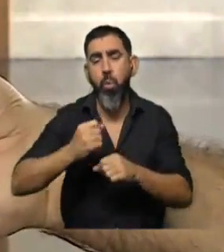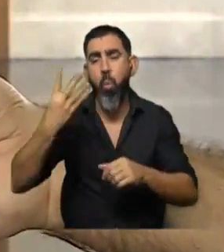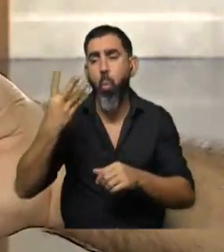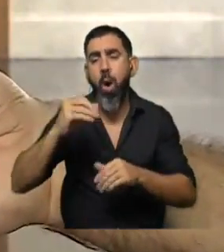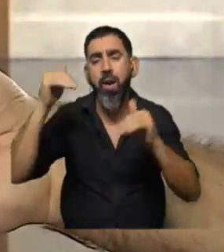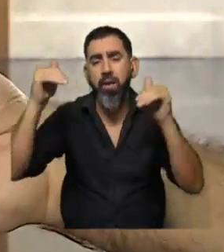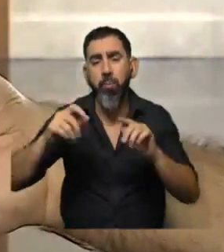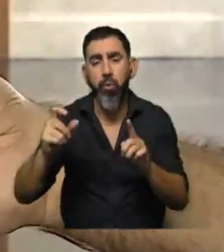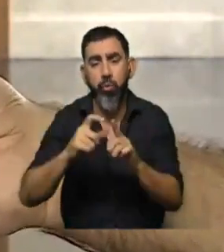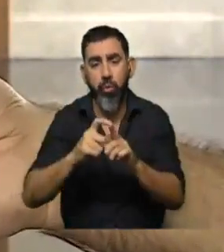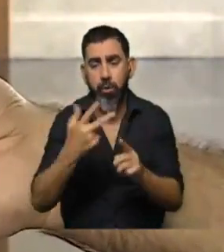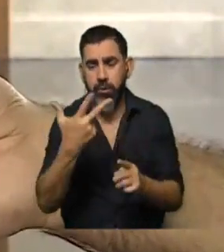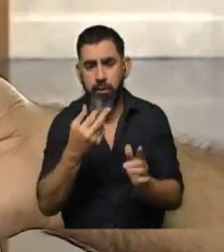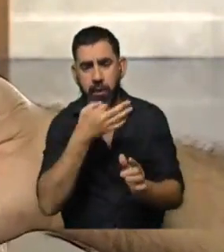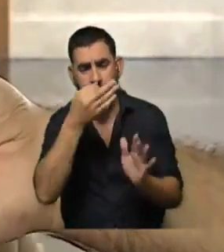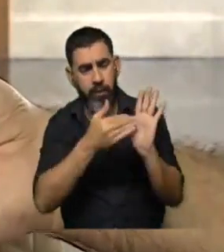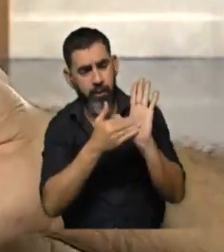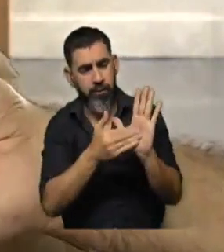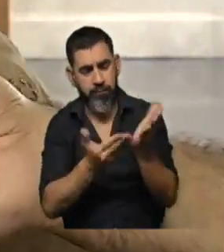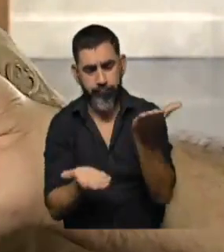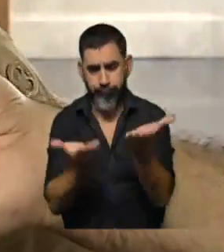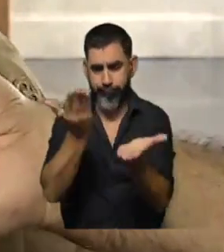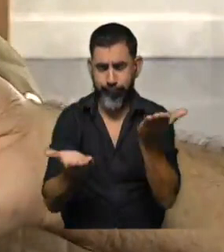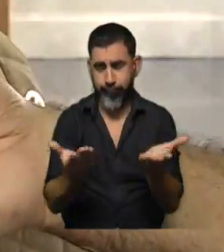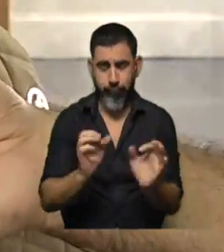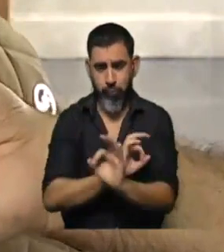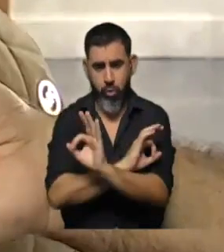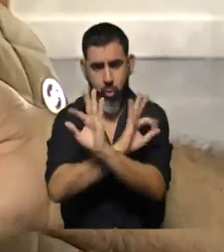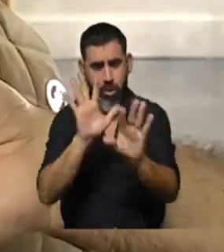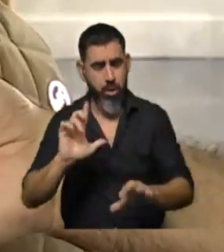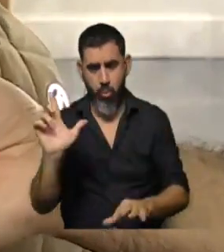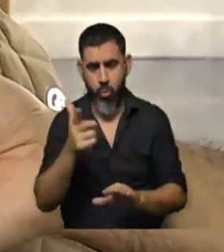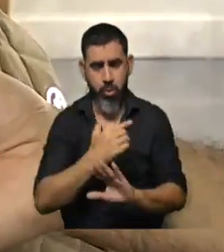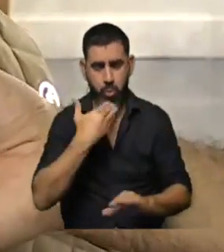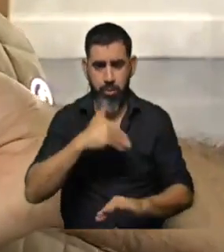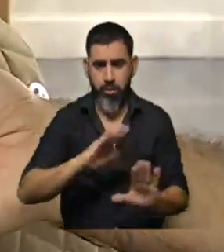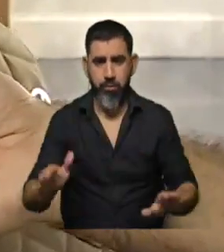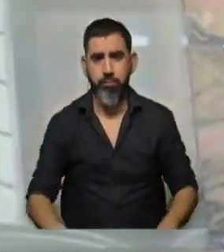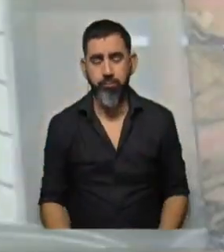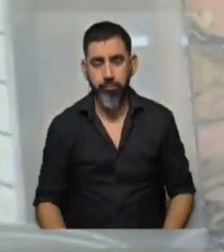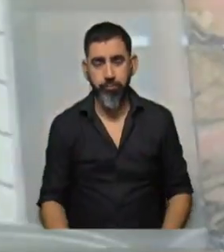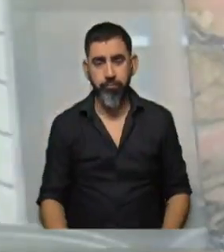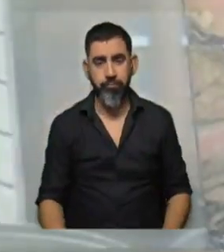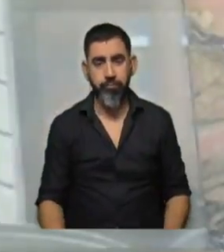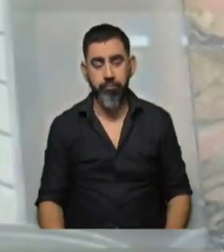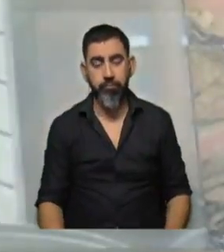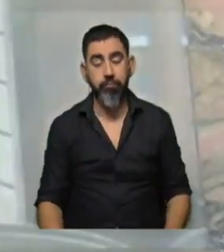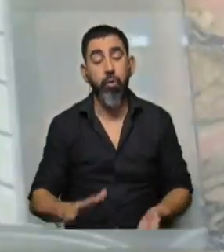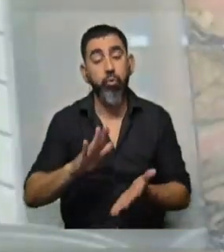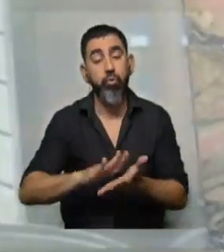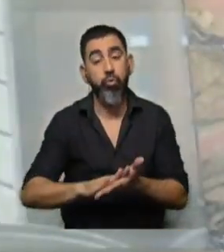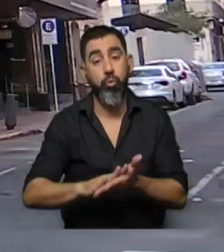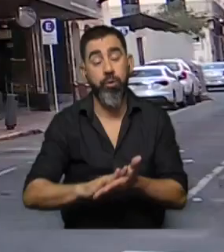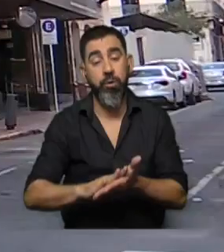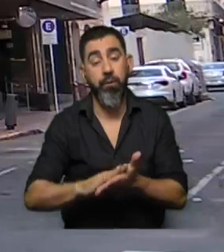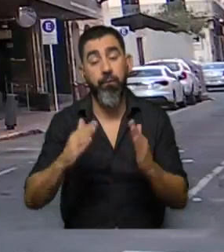de dólares que yo miro las tres declaraciones a mí no me queda debidamente este aclarado respecto al caso de